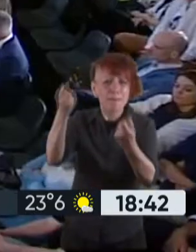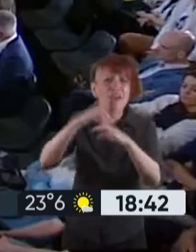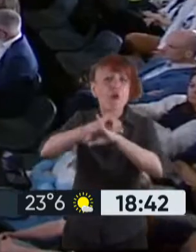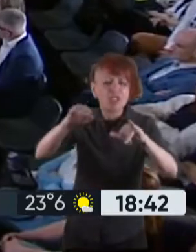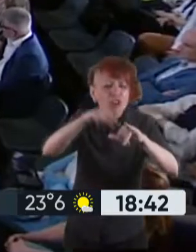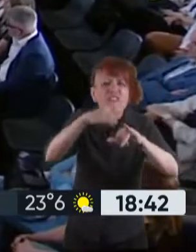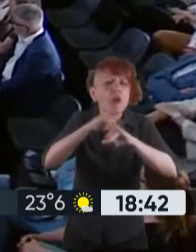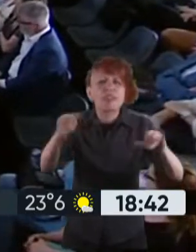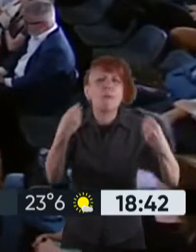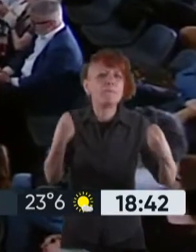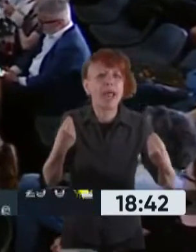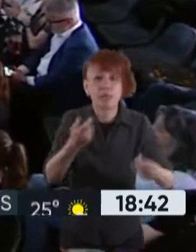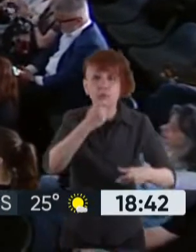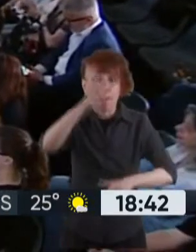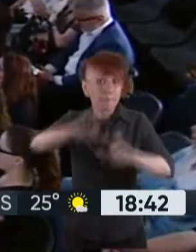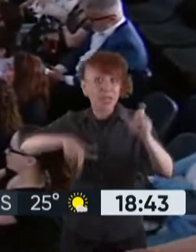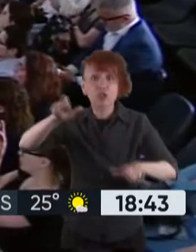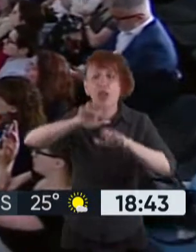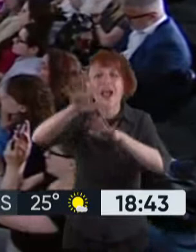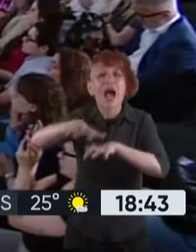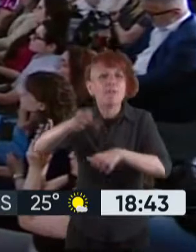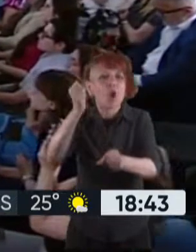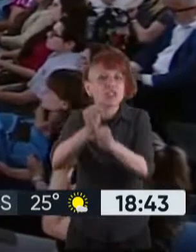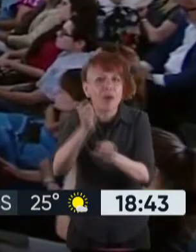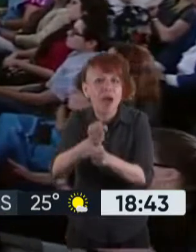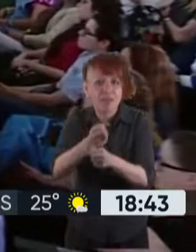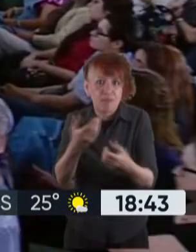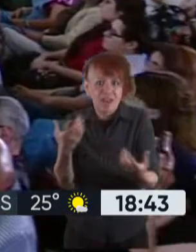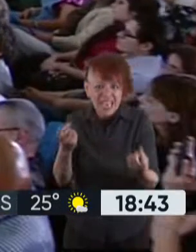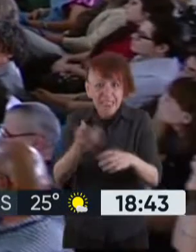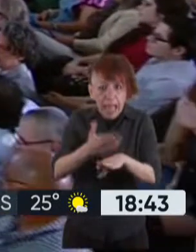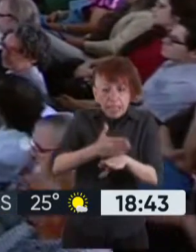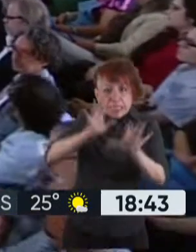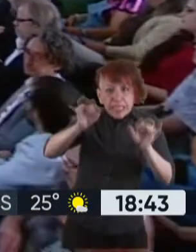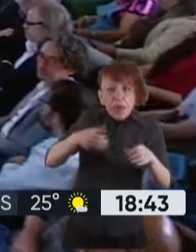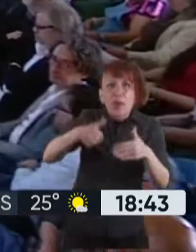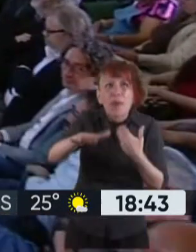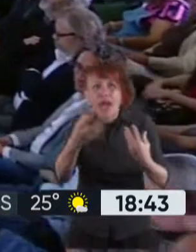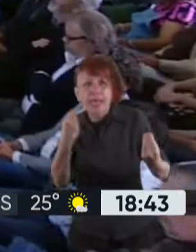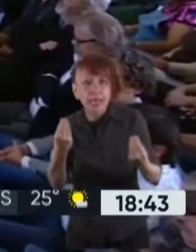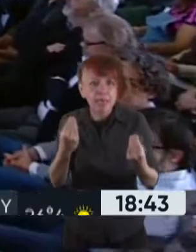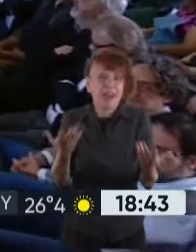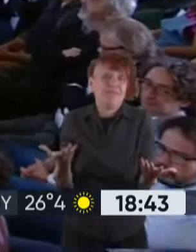agrícolas, a quienes necesitan saber qué va a pasar para poder producir para la Argentina.